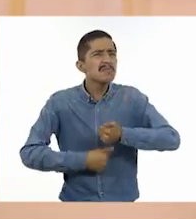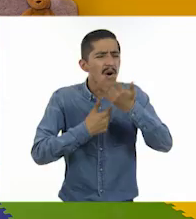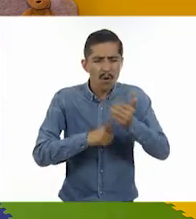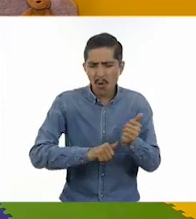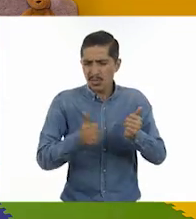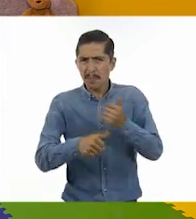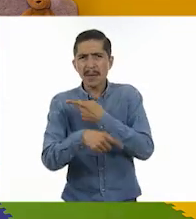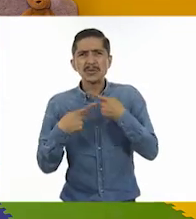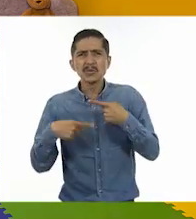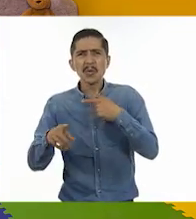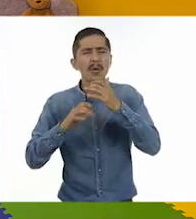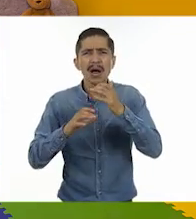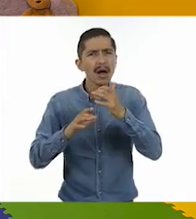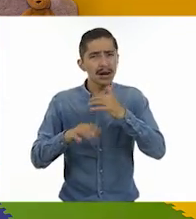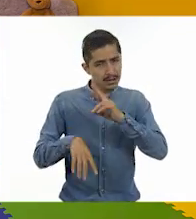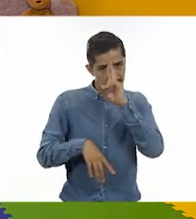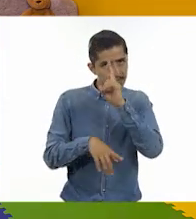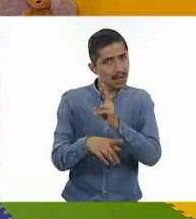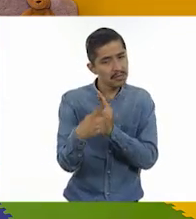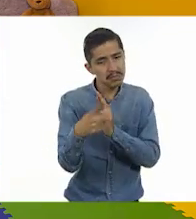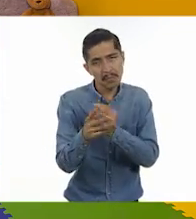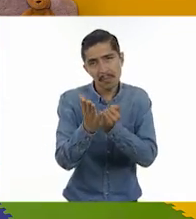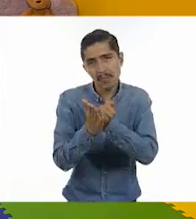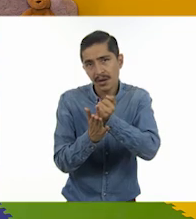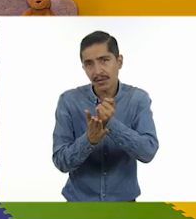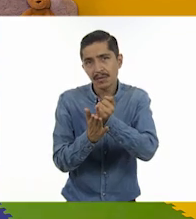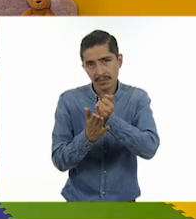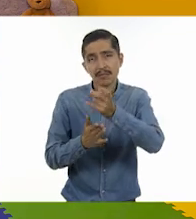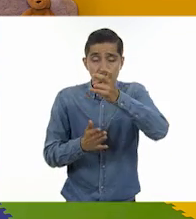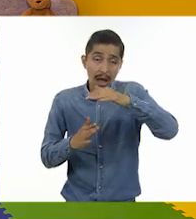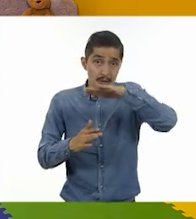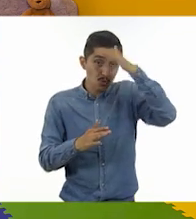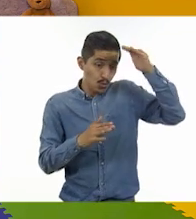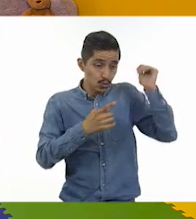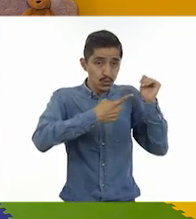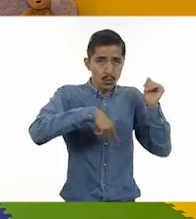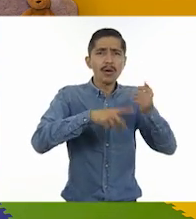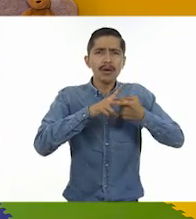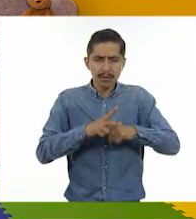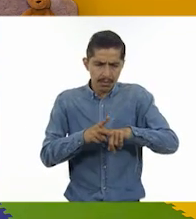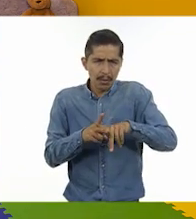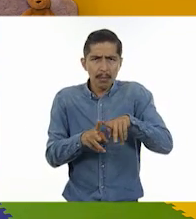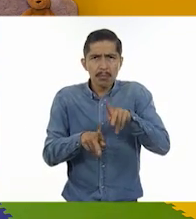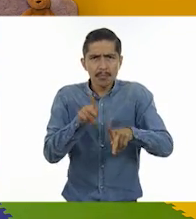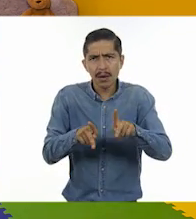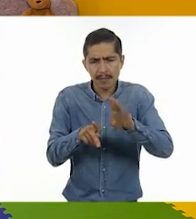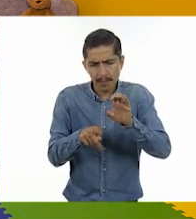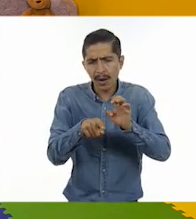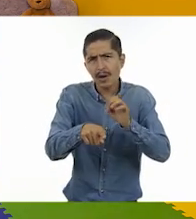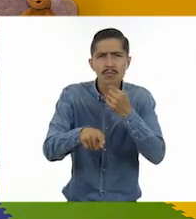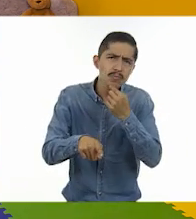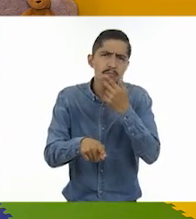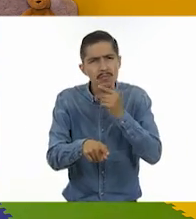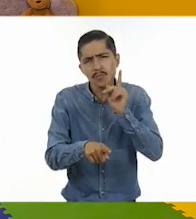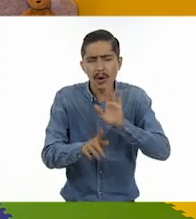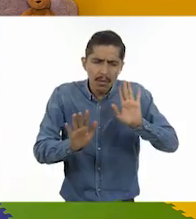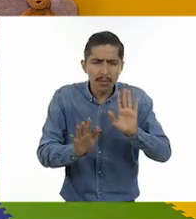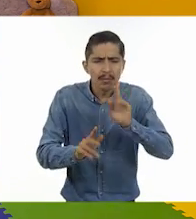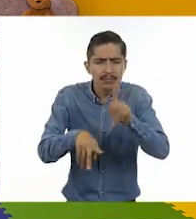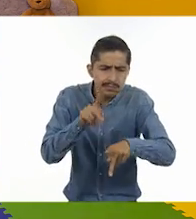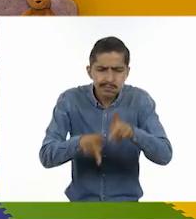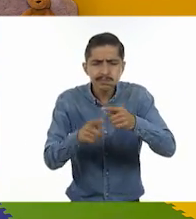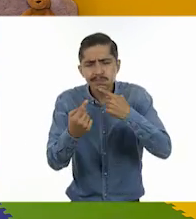otros? Sí, los adultos podemos iniciar una conversación con el bebé, niña o niño, tan